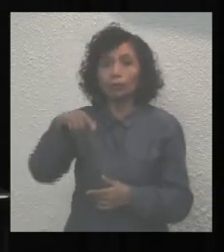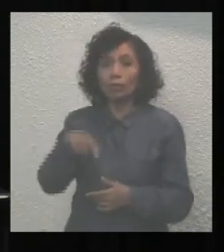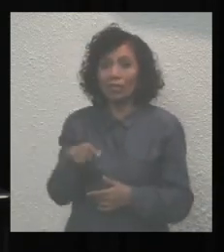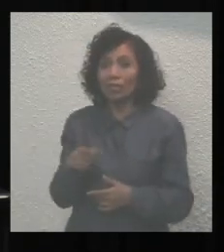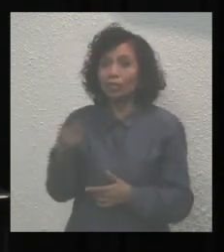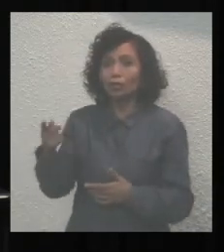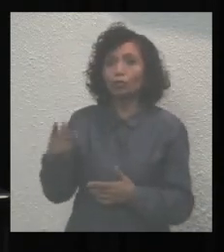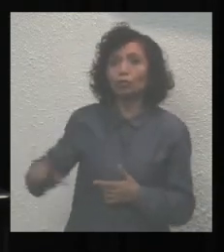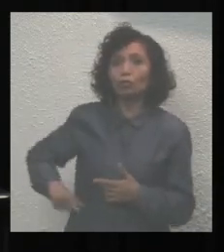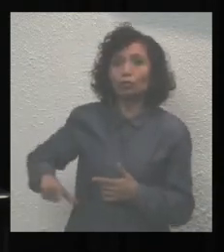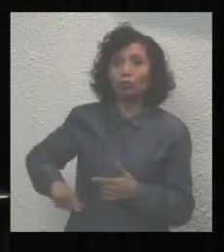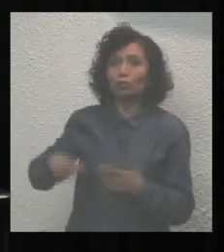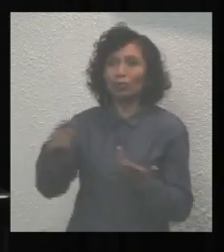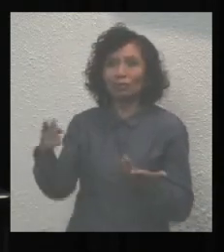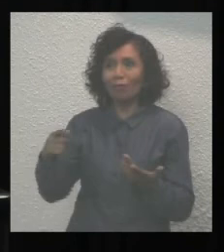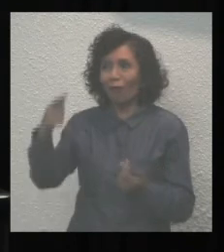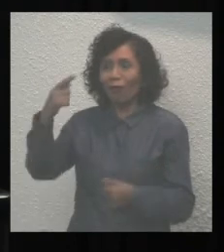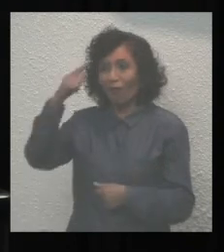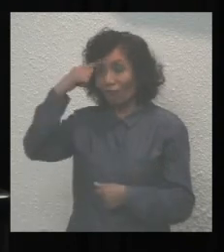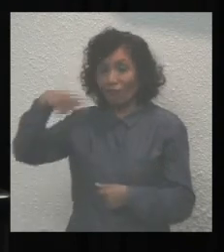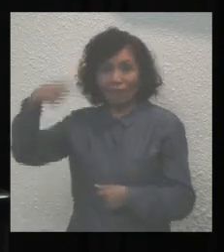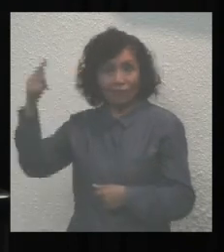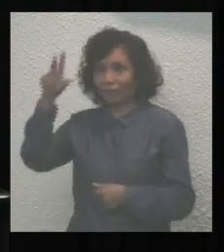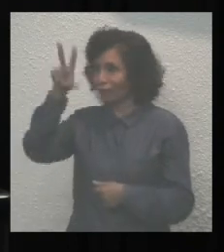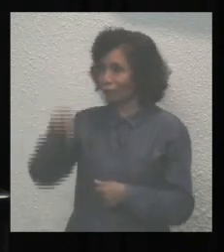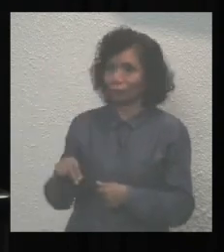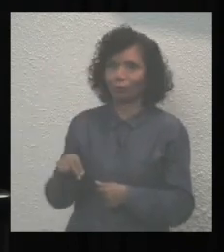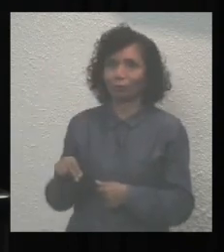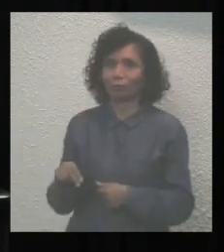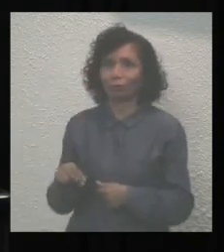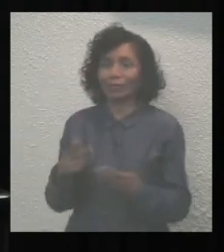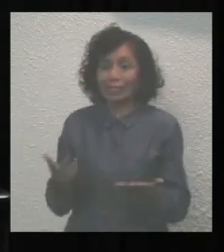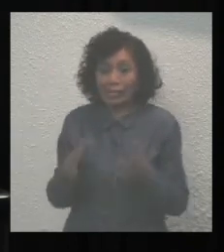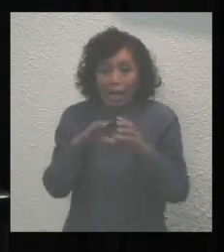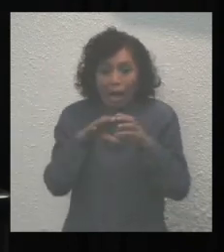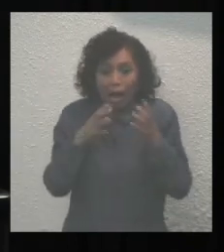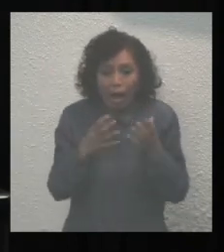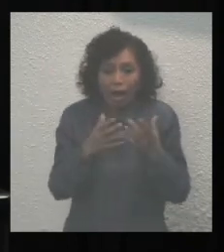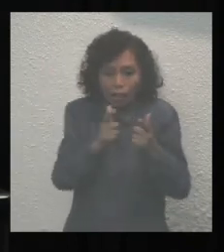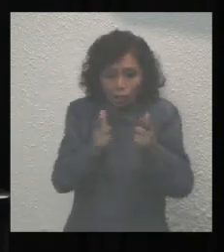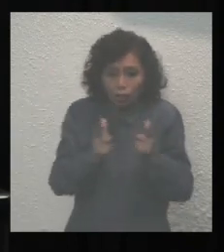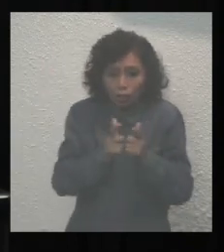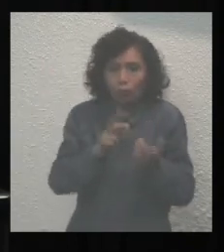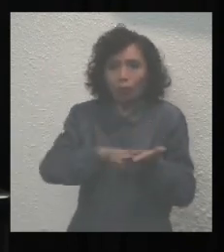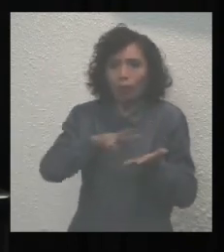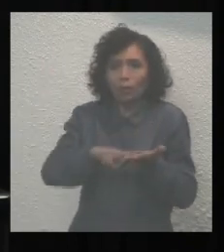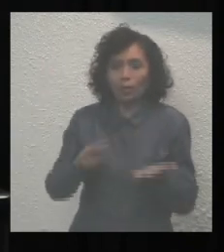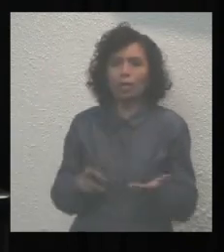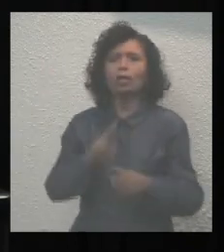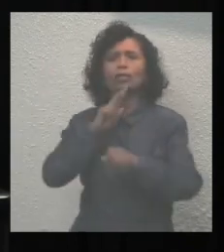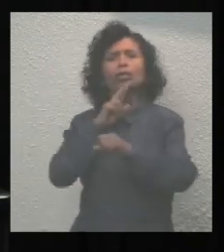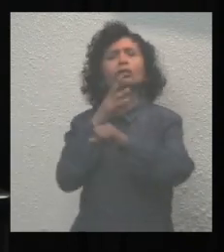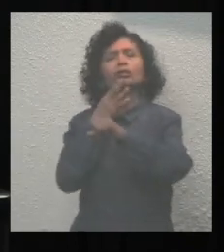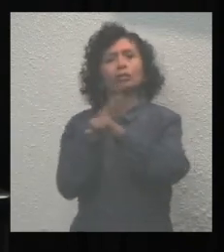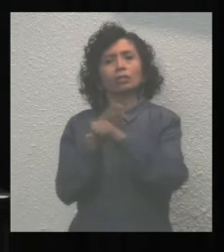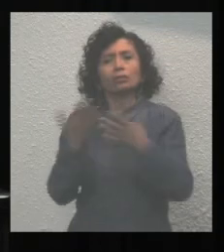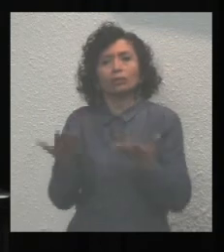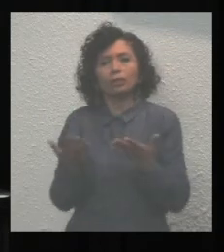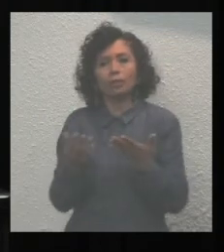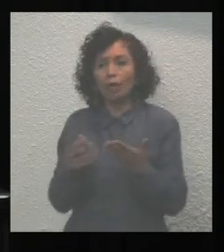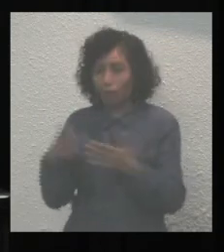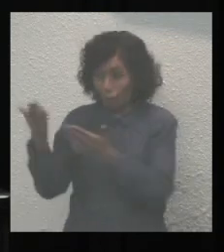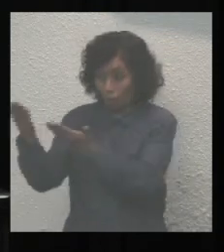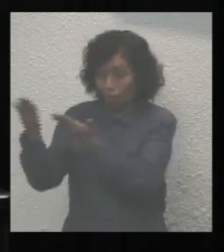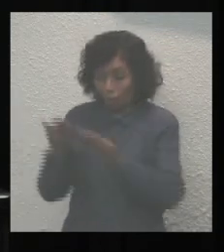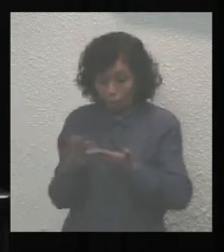su administración no fueron nada fáciles la fracción legislativa del partido verde se compromete con alta responsabilidad a la revisión del